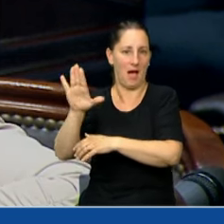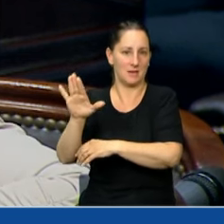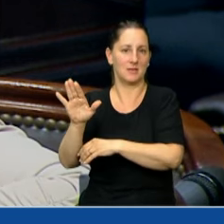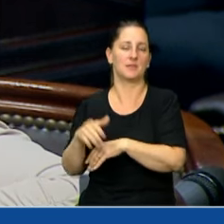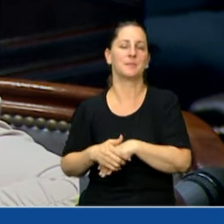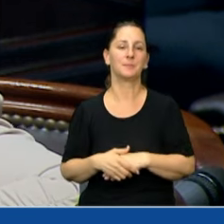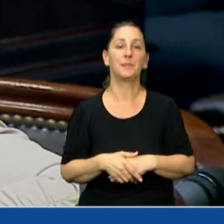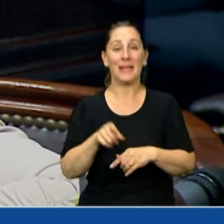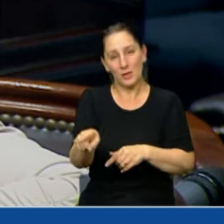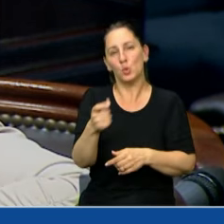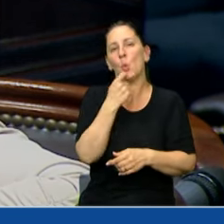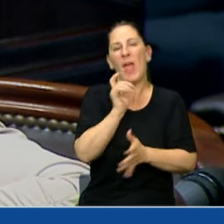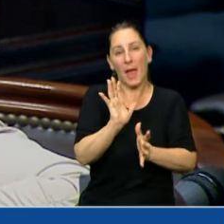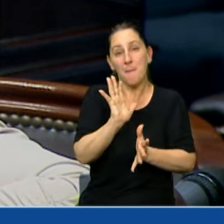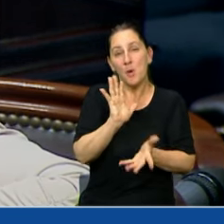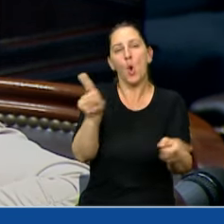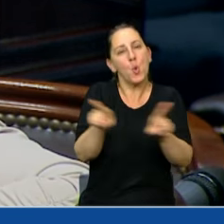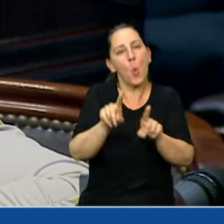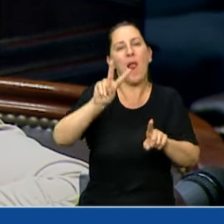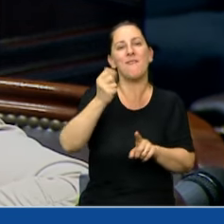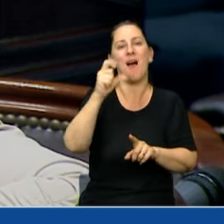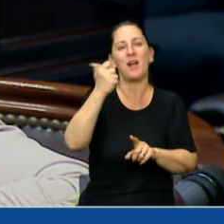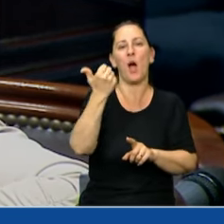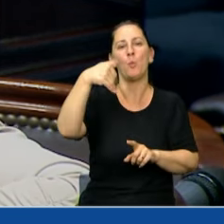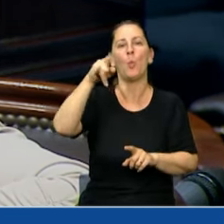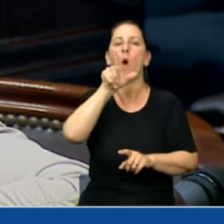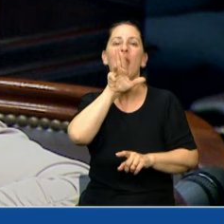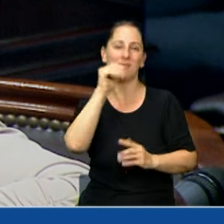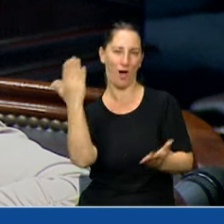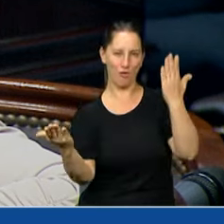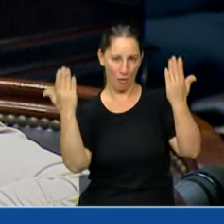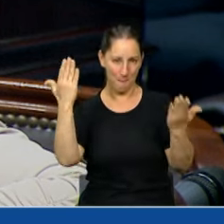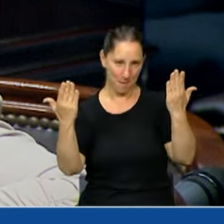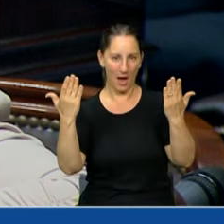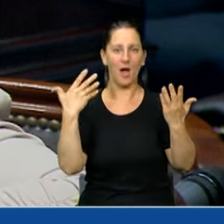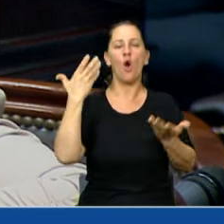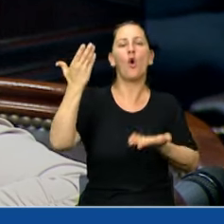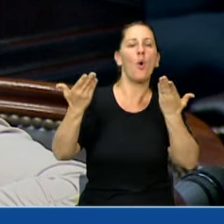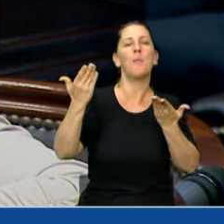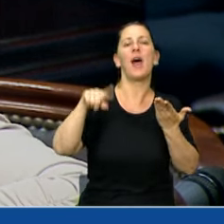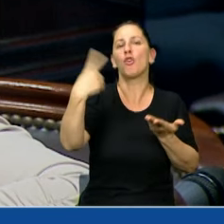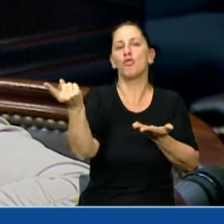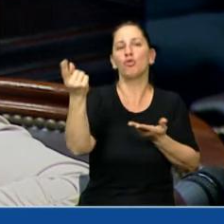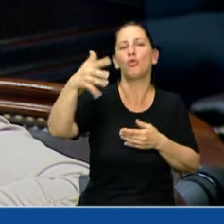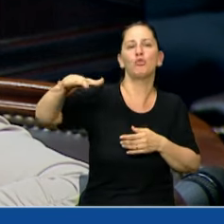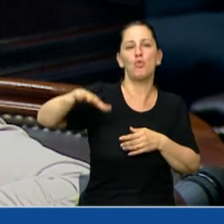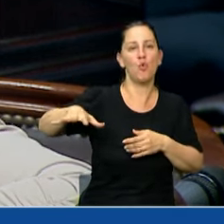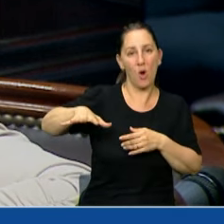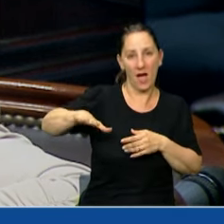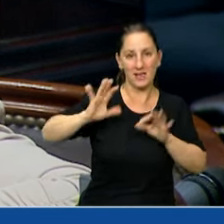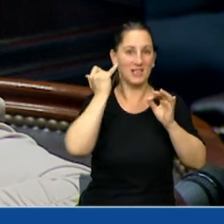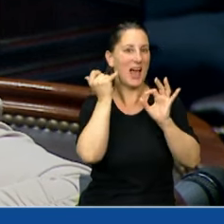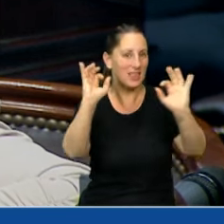dejamos afuera eso es lo que nos pasa con vaca muerta al resto de las cuencas convencionales al resto de las cuencas